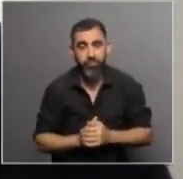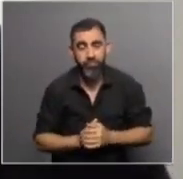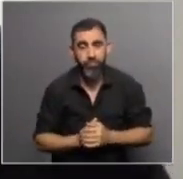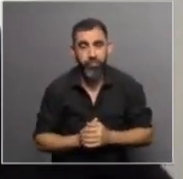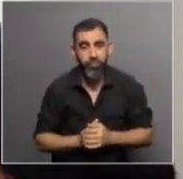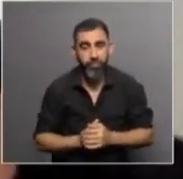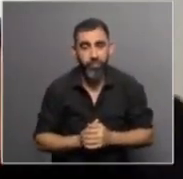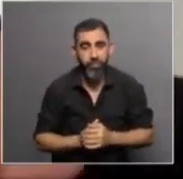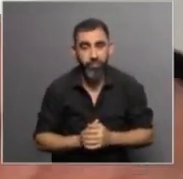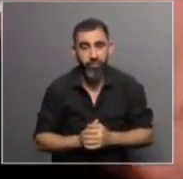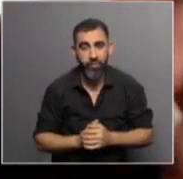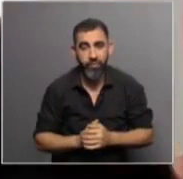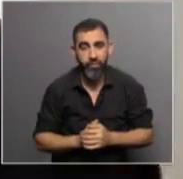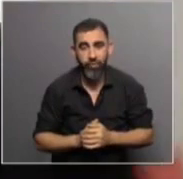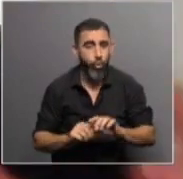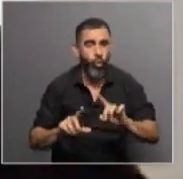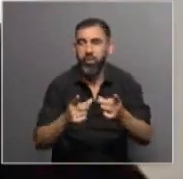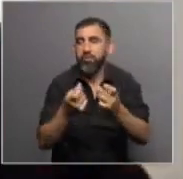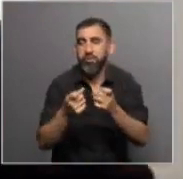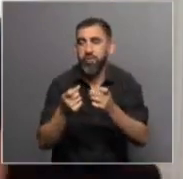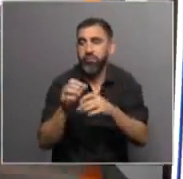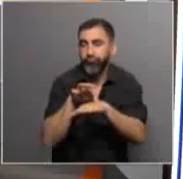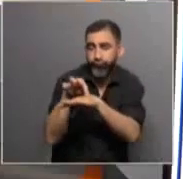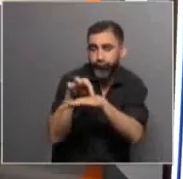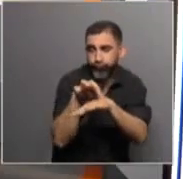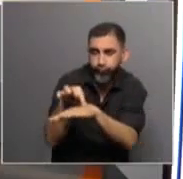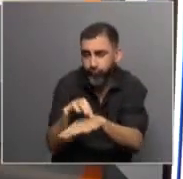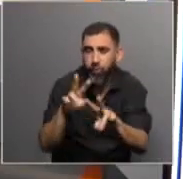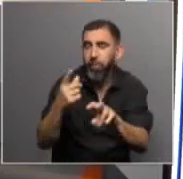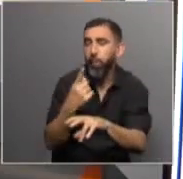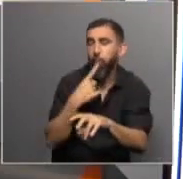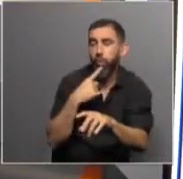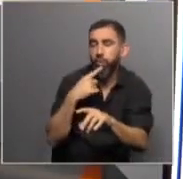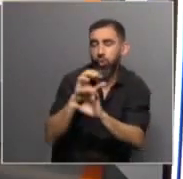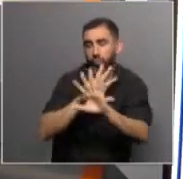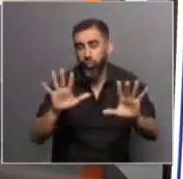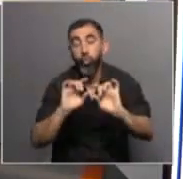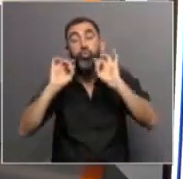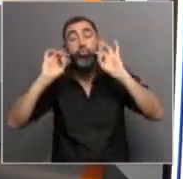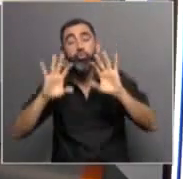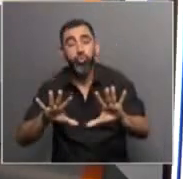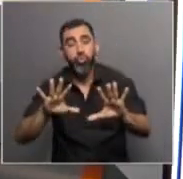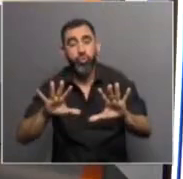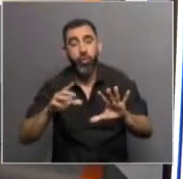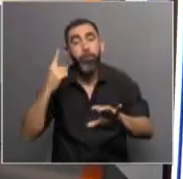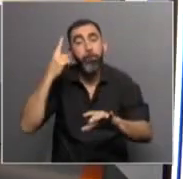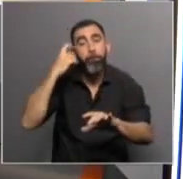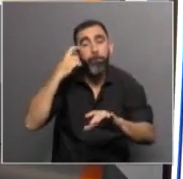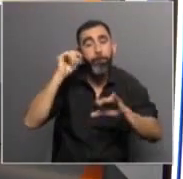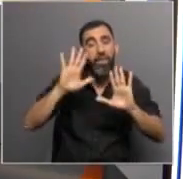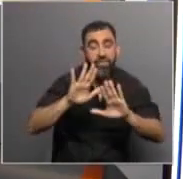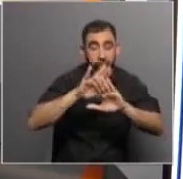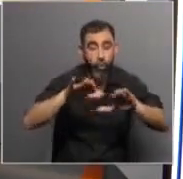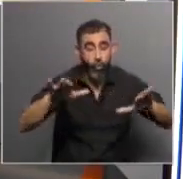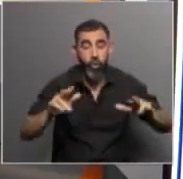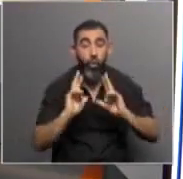digamos, un direccionamiento directamente político o filosófico. La sola experiencia de lo que estos